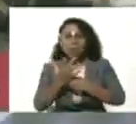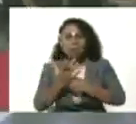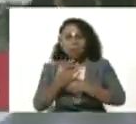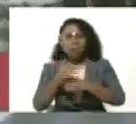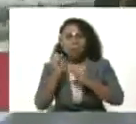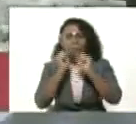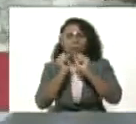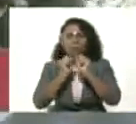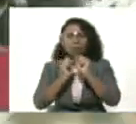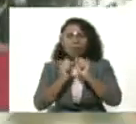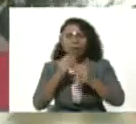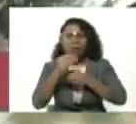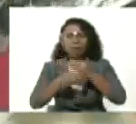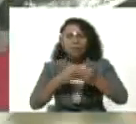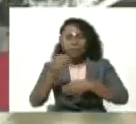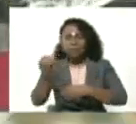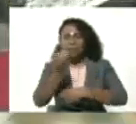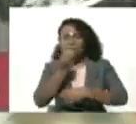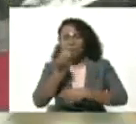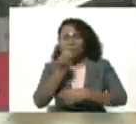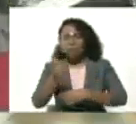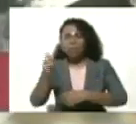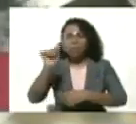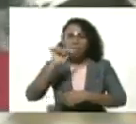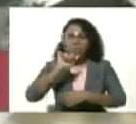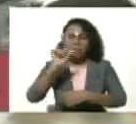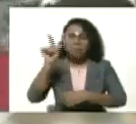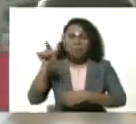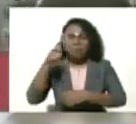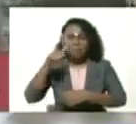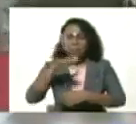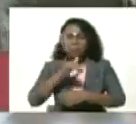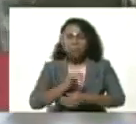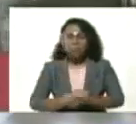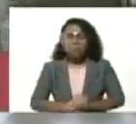maquinaria, llevar alimentos, agua a esa población.